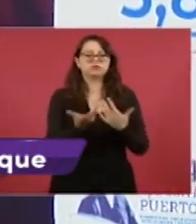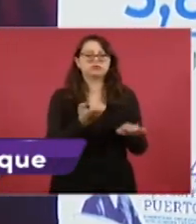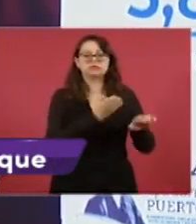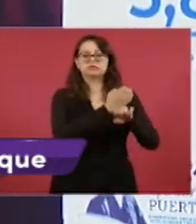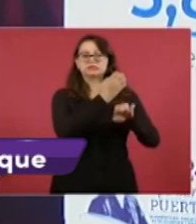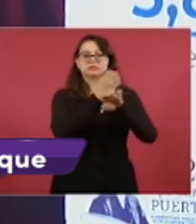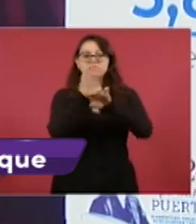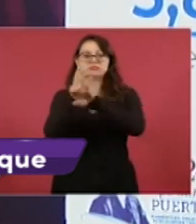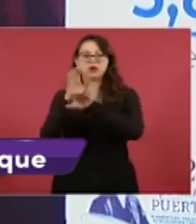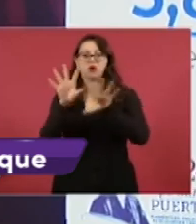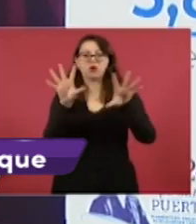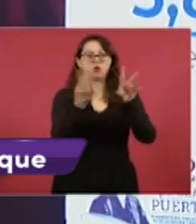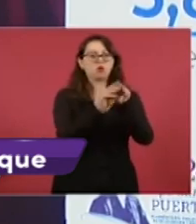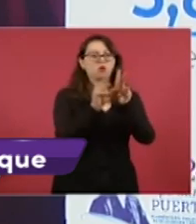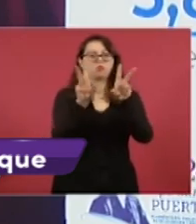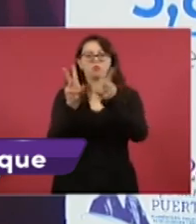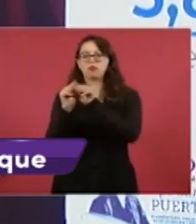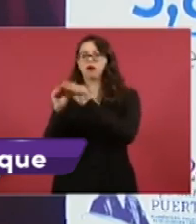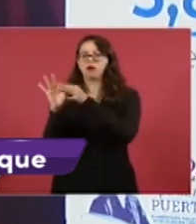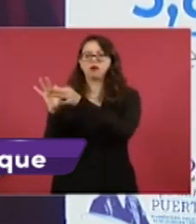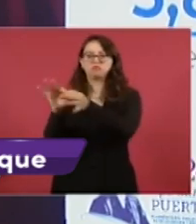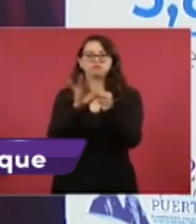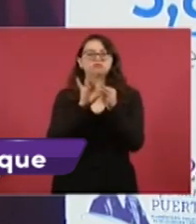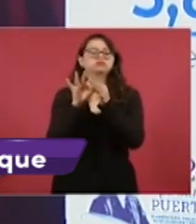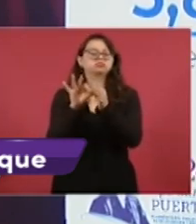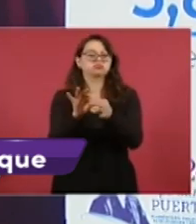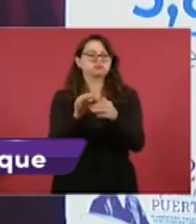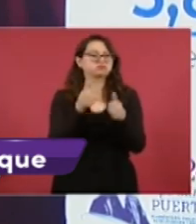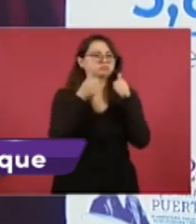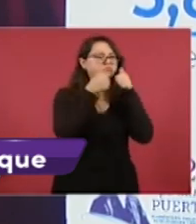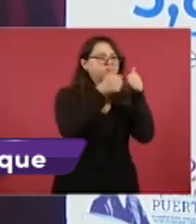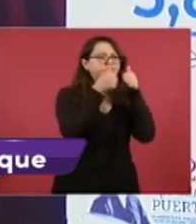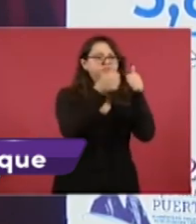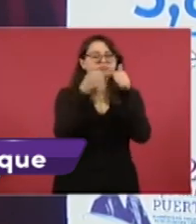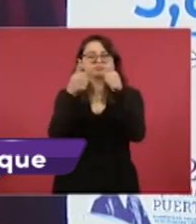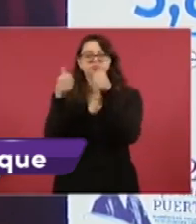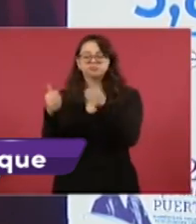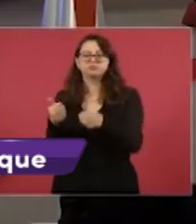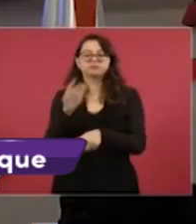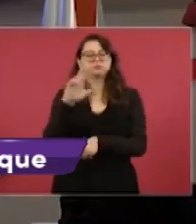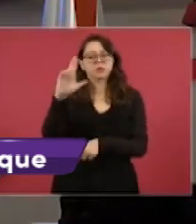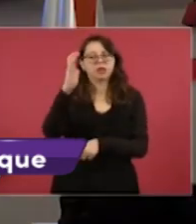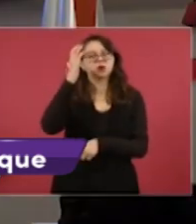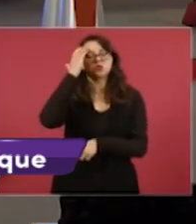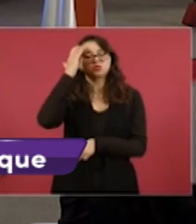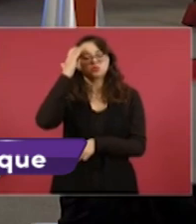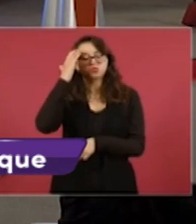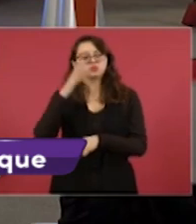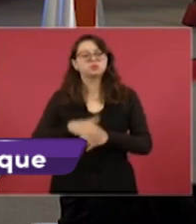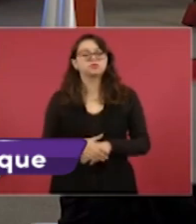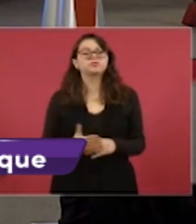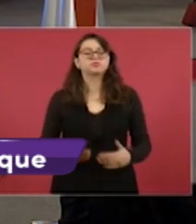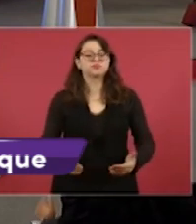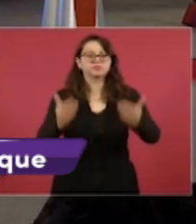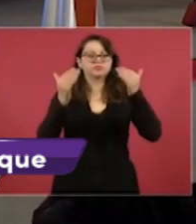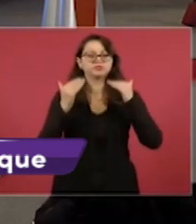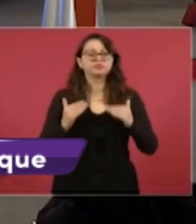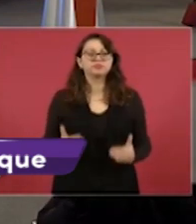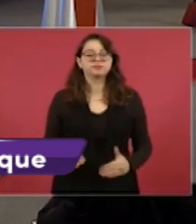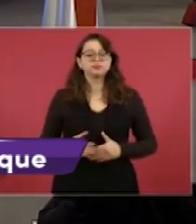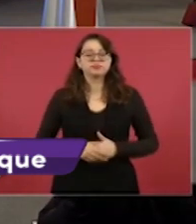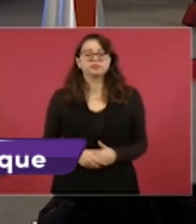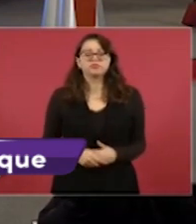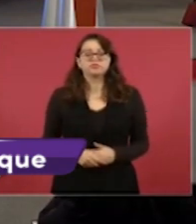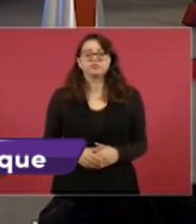Isela Rodríguez, informó que en lo que va del gobierno del presidente Andrés Manuel López Obrador, se ha reducido la incidencia de homicidios en el país en